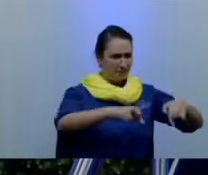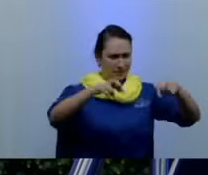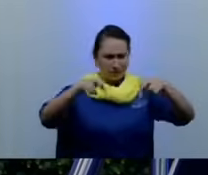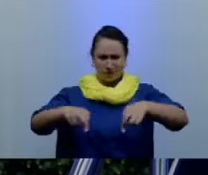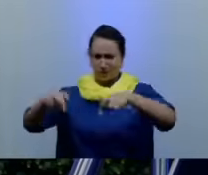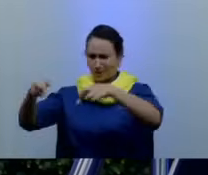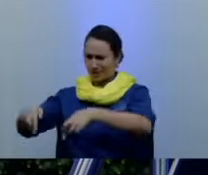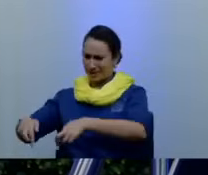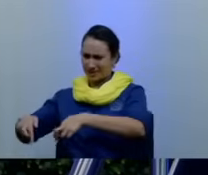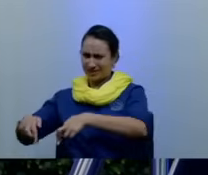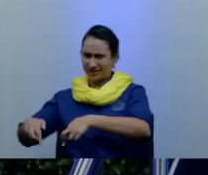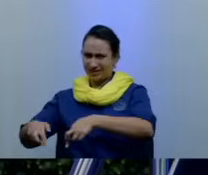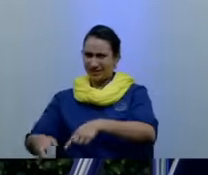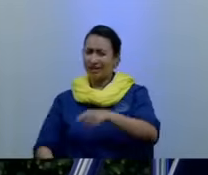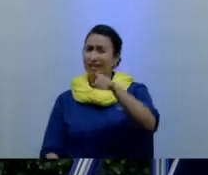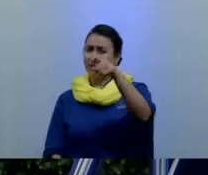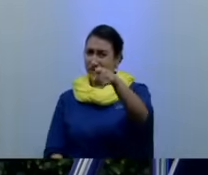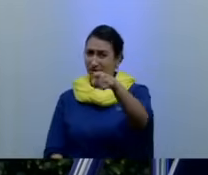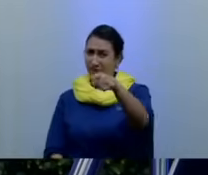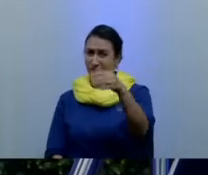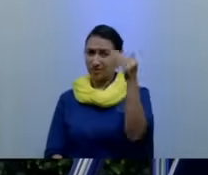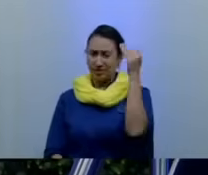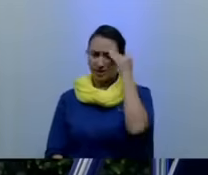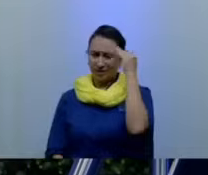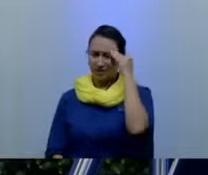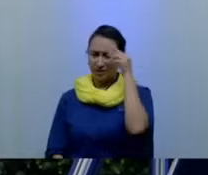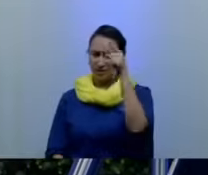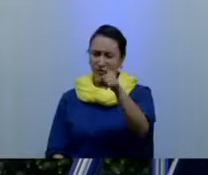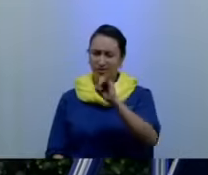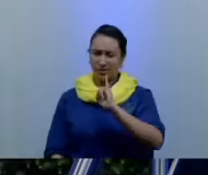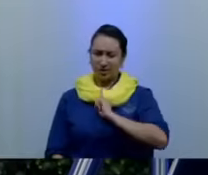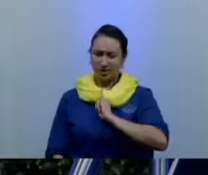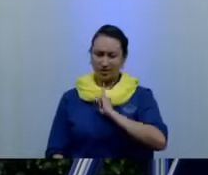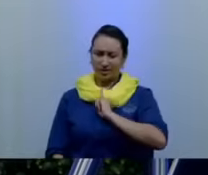Si tenemos esa identidad, podemos llegar a creer